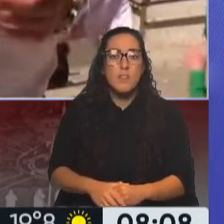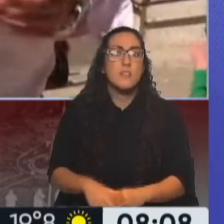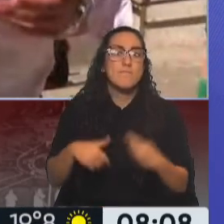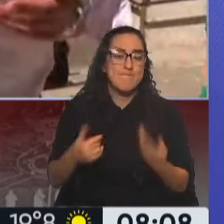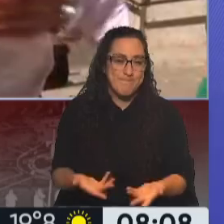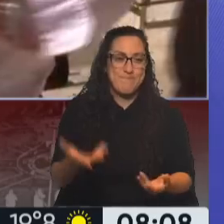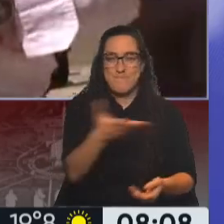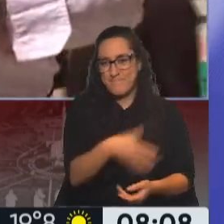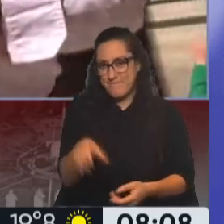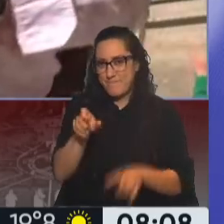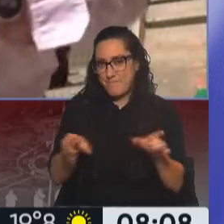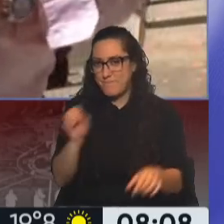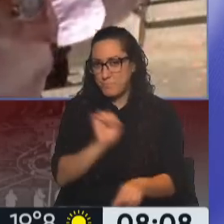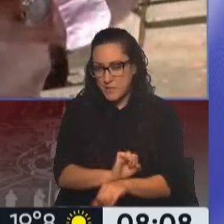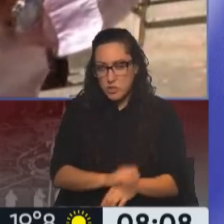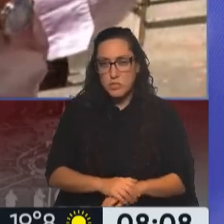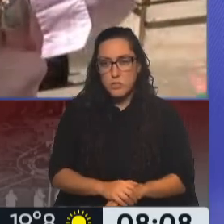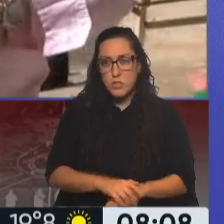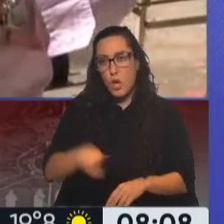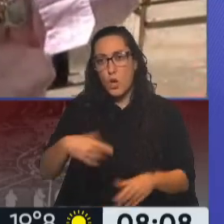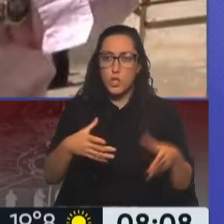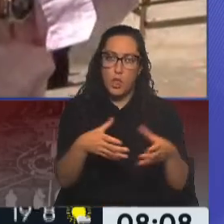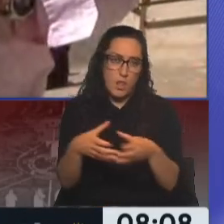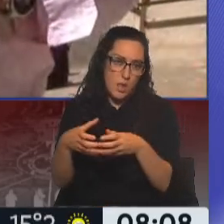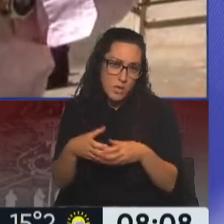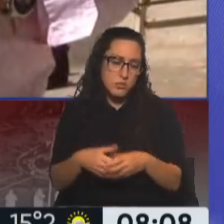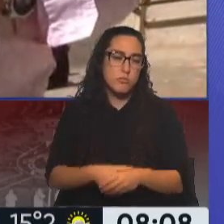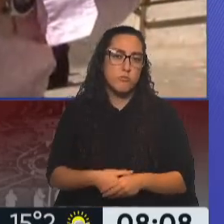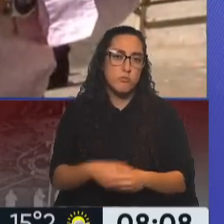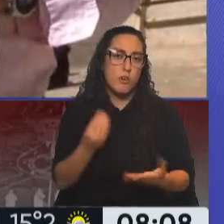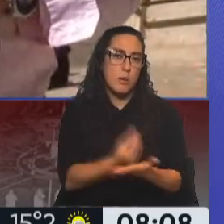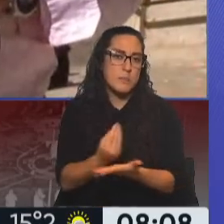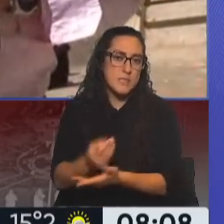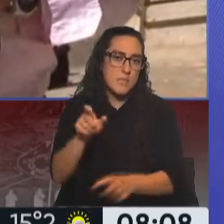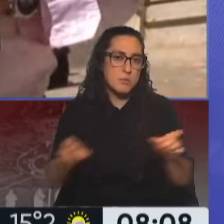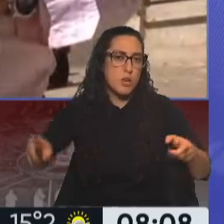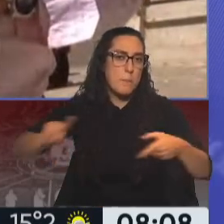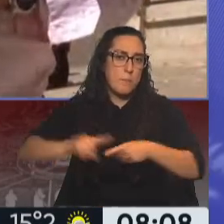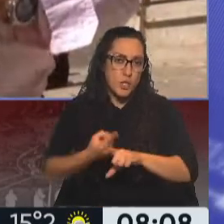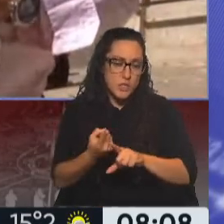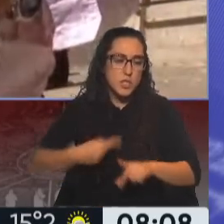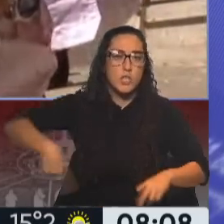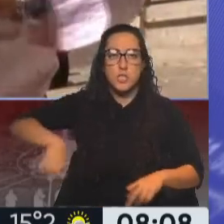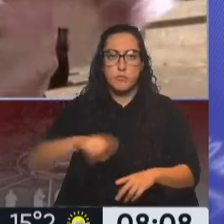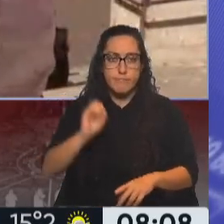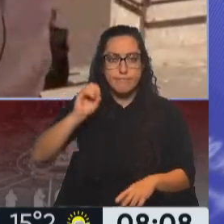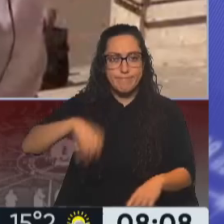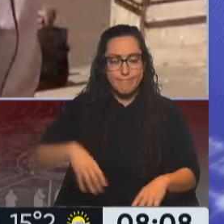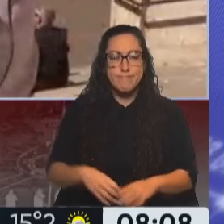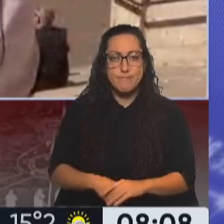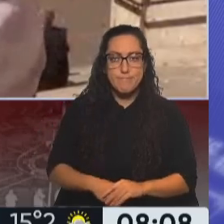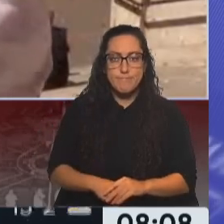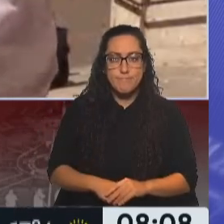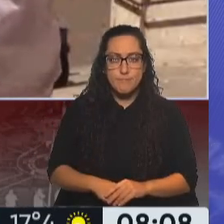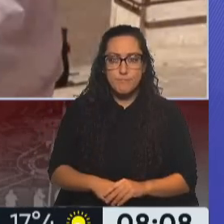del traslado de los mismos. Alguna que otra delegación también de políticos que están presentes en el lugar, que